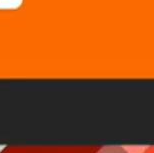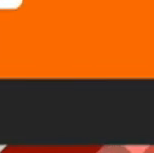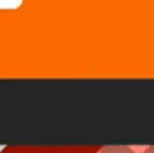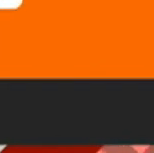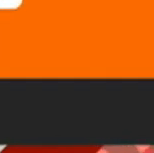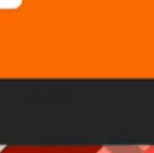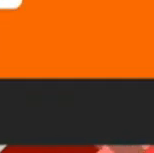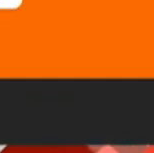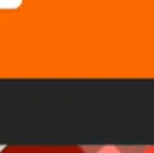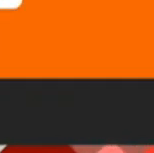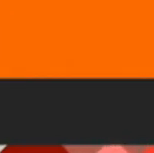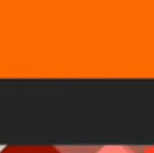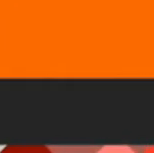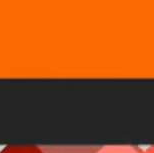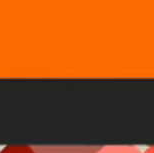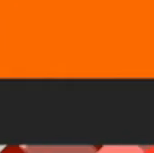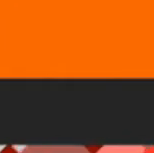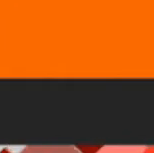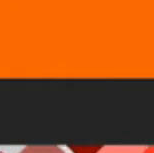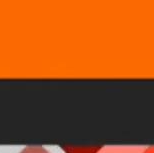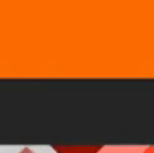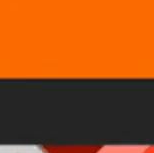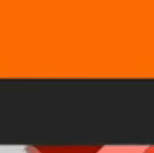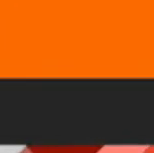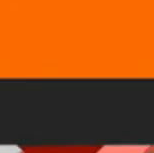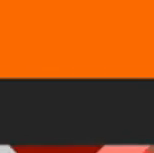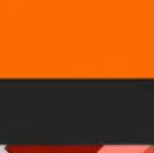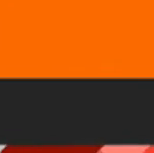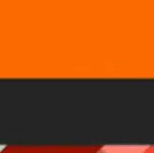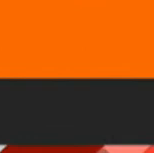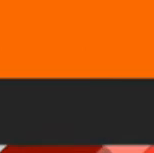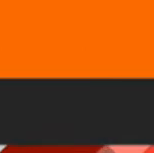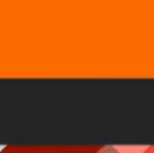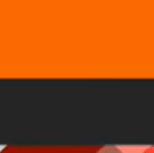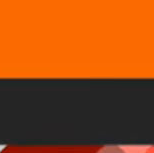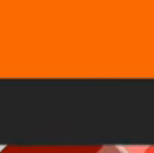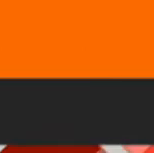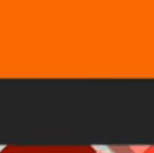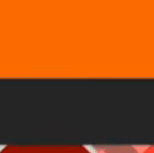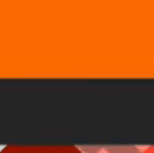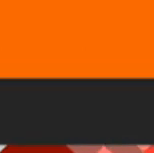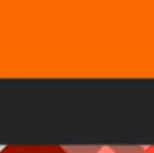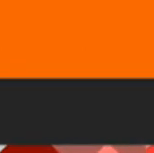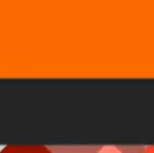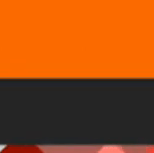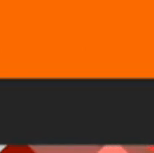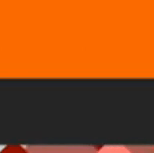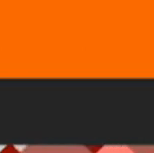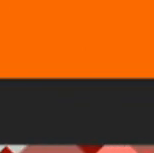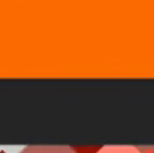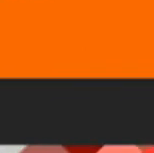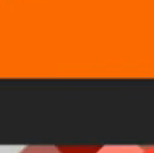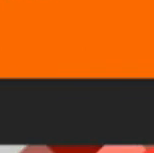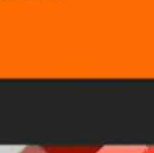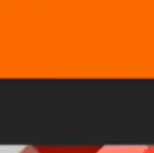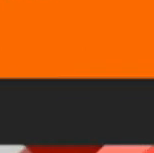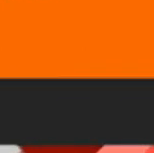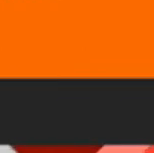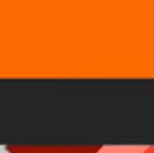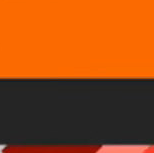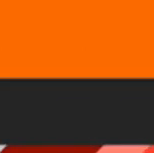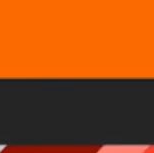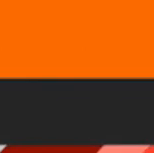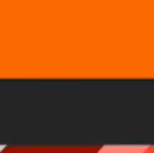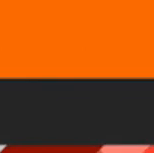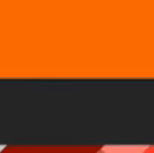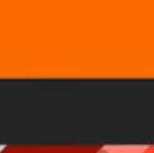Alert, Álvaro Velasco, informó que serán 70 los sensores de movimiento telúrico que se sumarán a los 80 que ya están